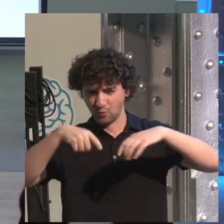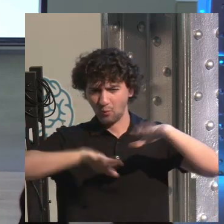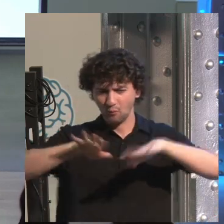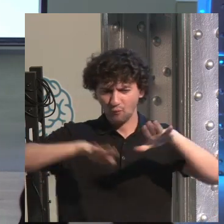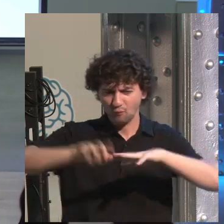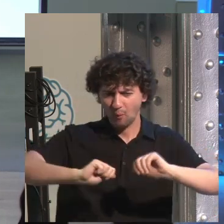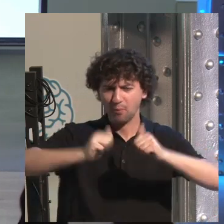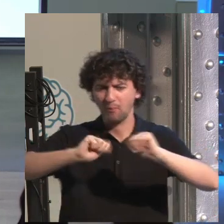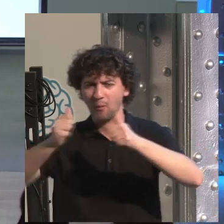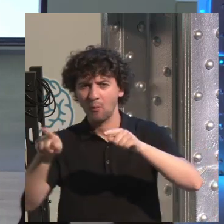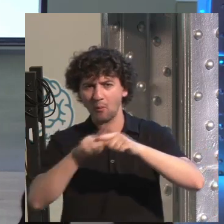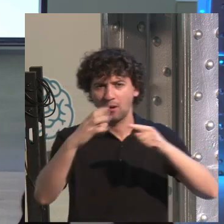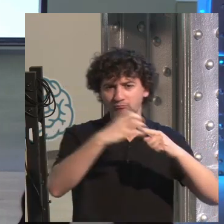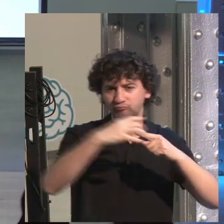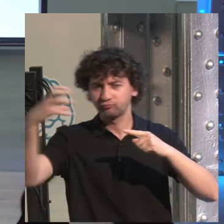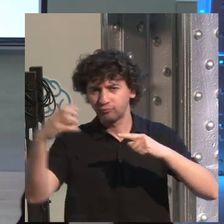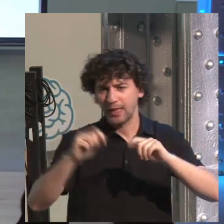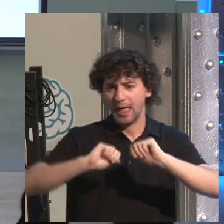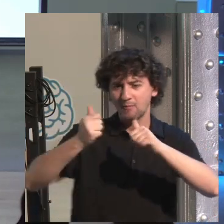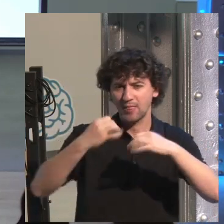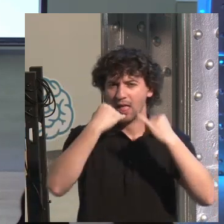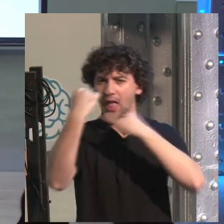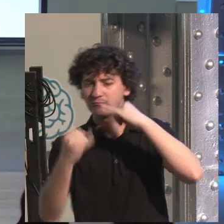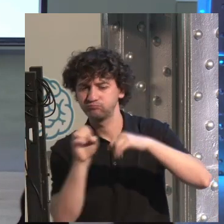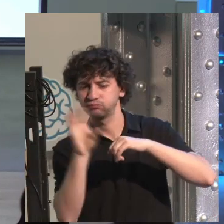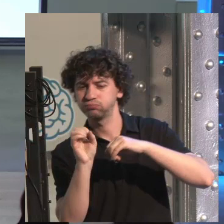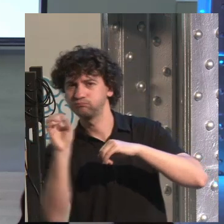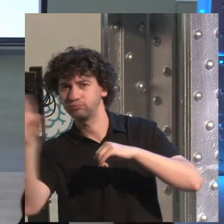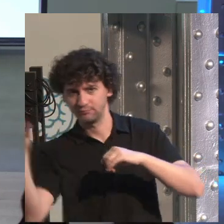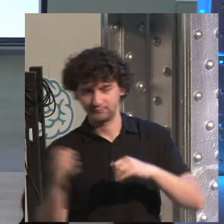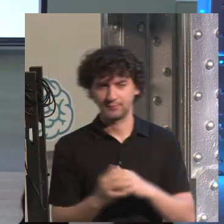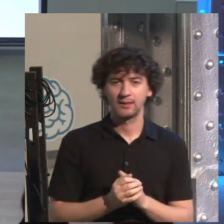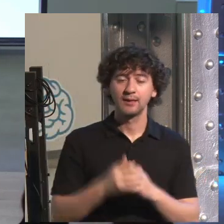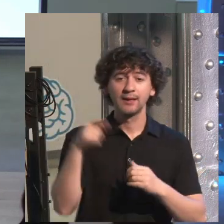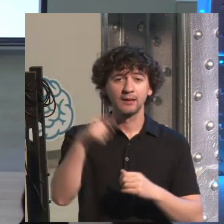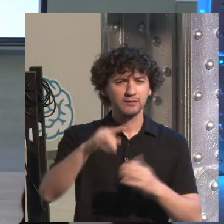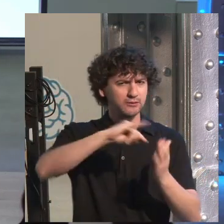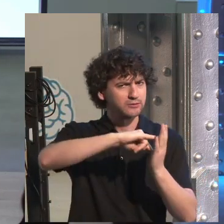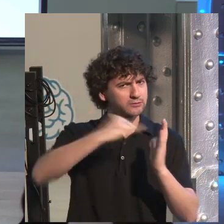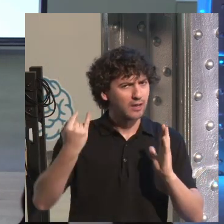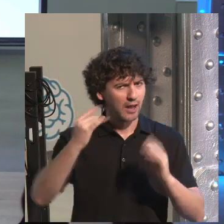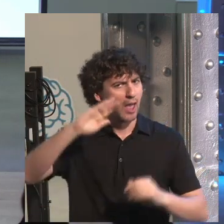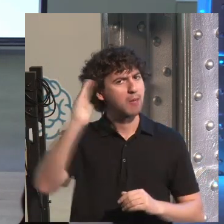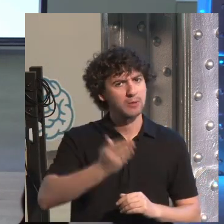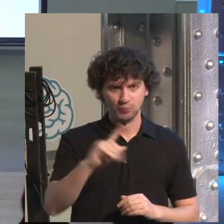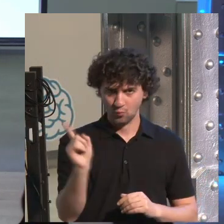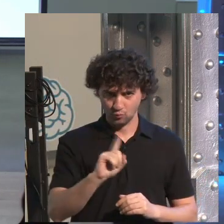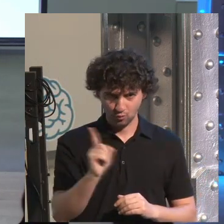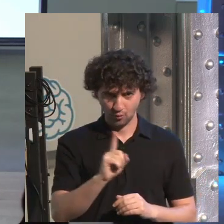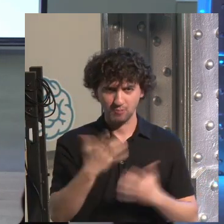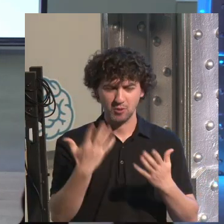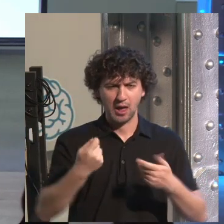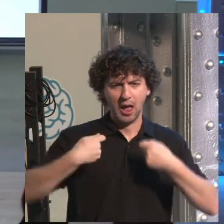pequeñas transmisiones de energía, ¿no?, o descargas eléctricas. Normalmente es una técnica muy no invasiva, es muy